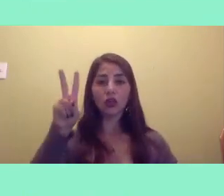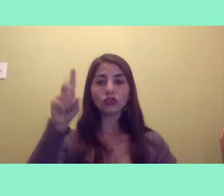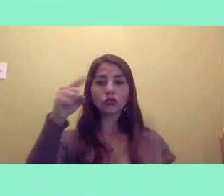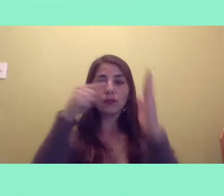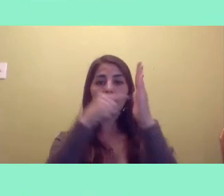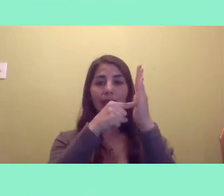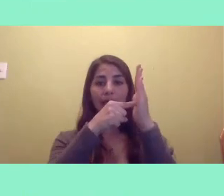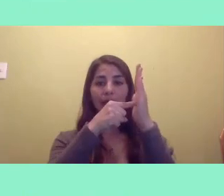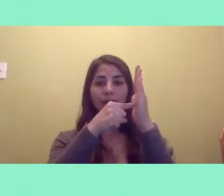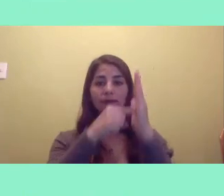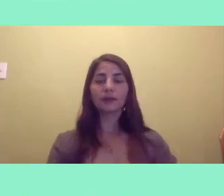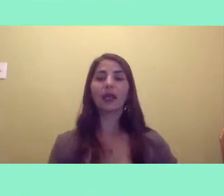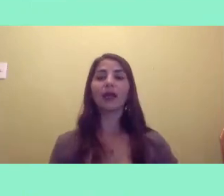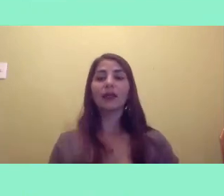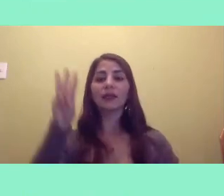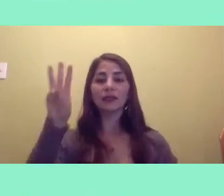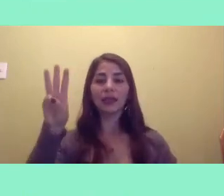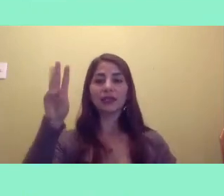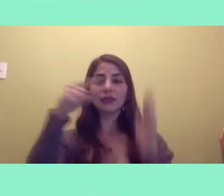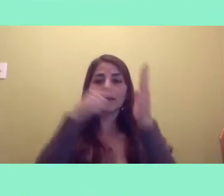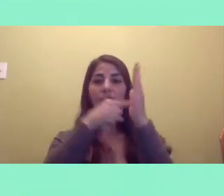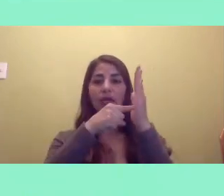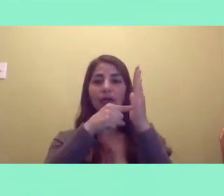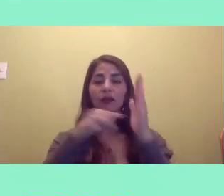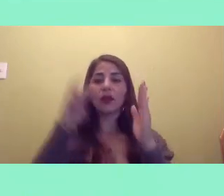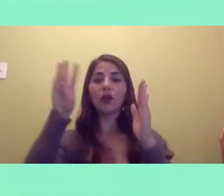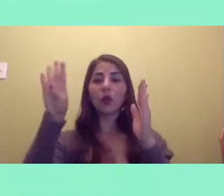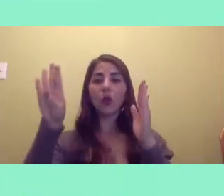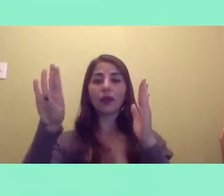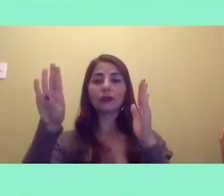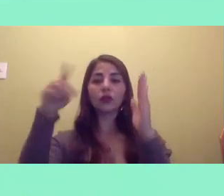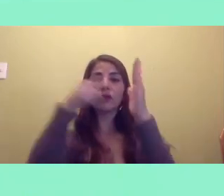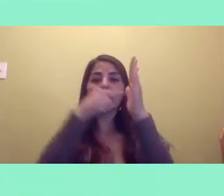decir 2000, ¿ya? 3000,